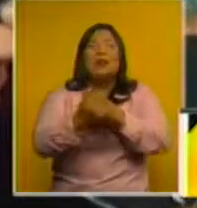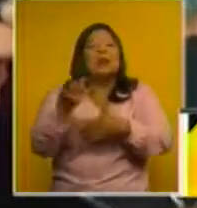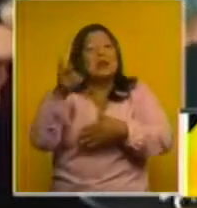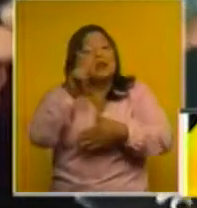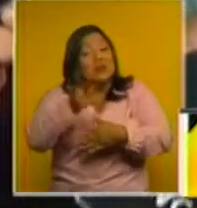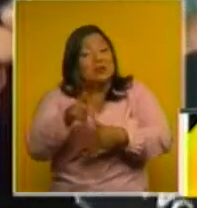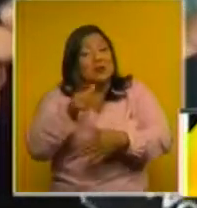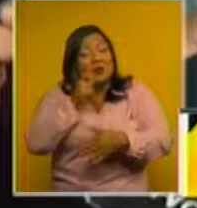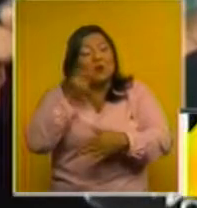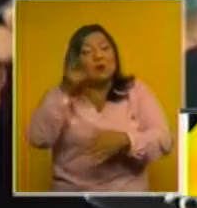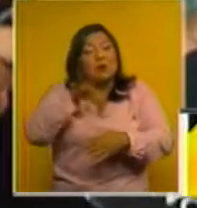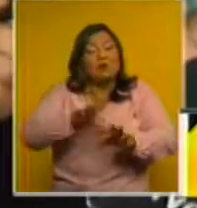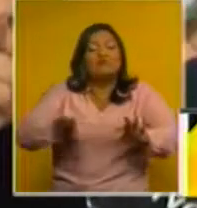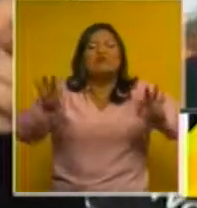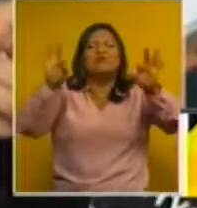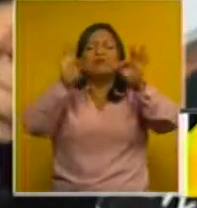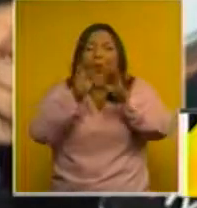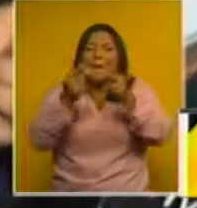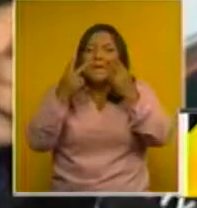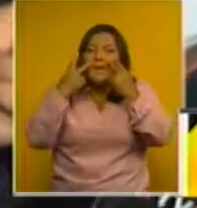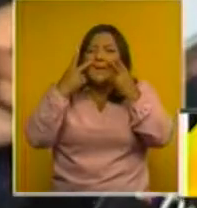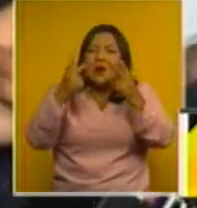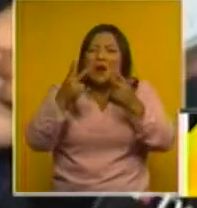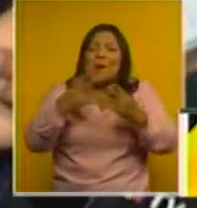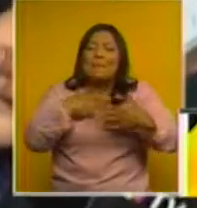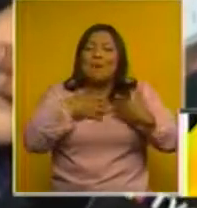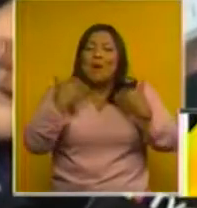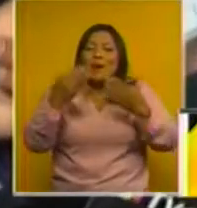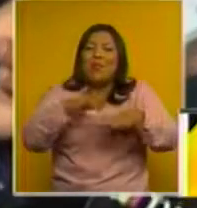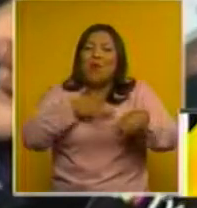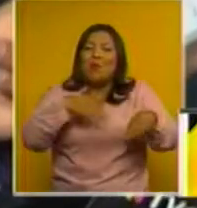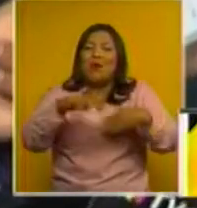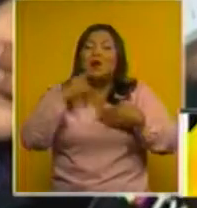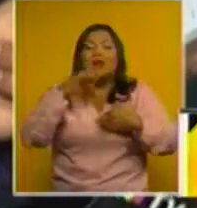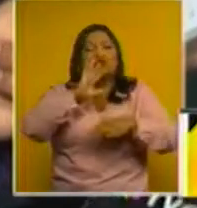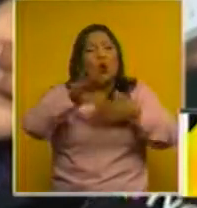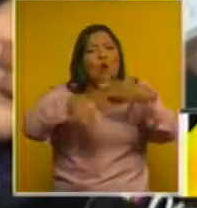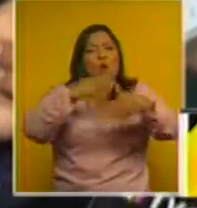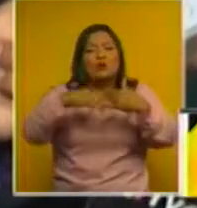yo creo que eso es importante también mirar, en movilidad humana también se tiene que pensar en los procesos de retorno.